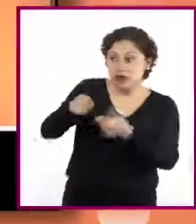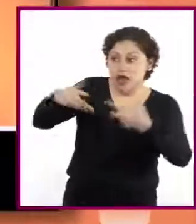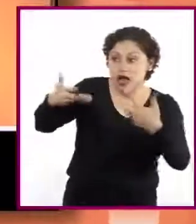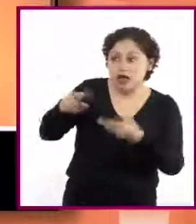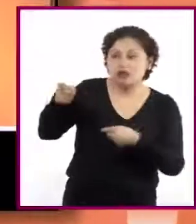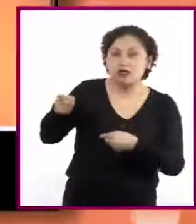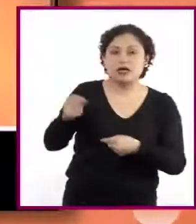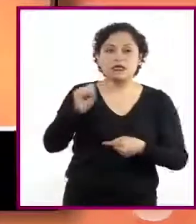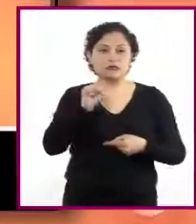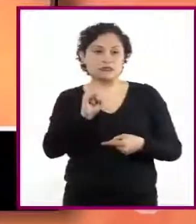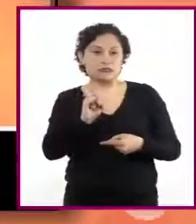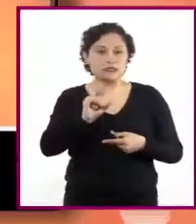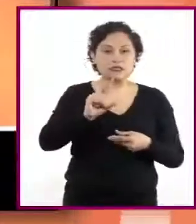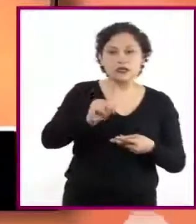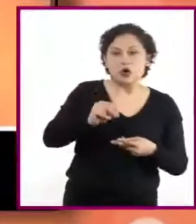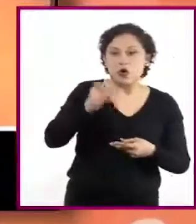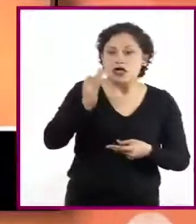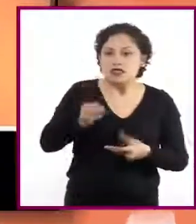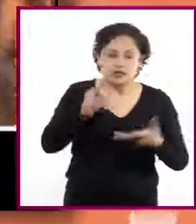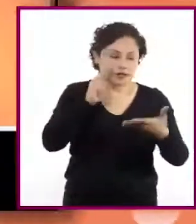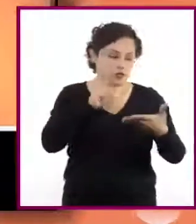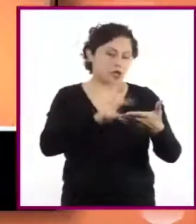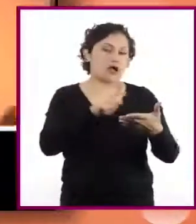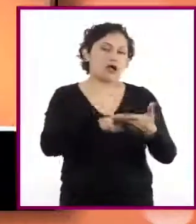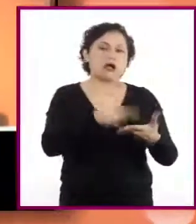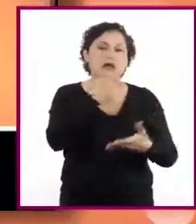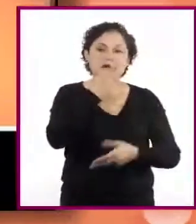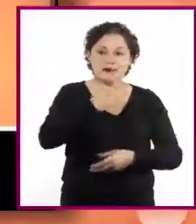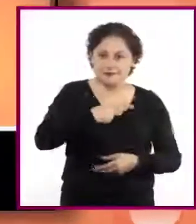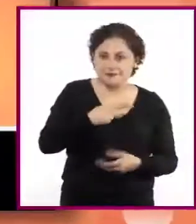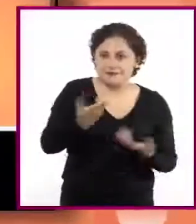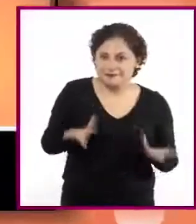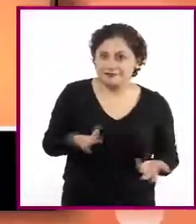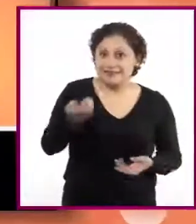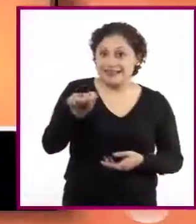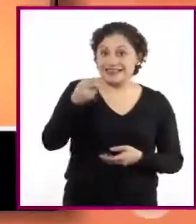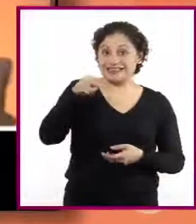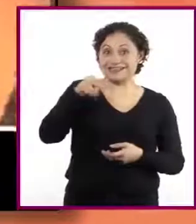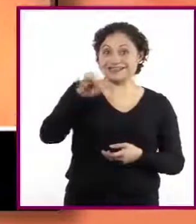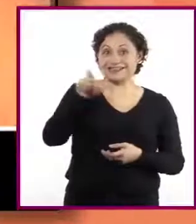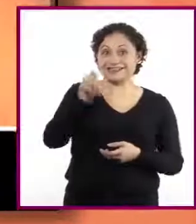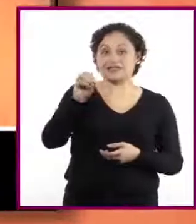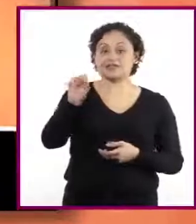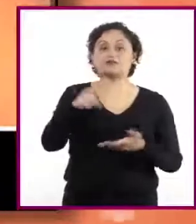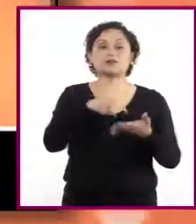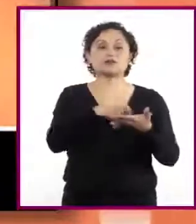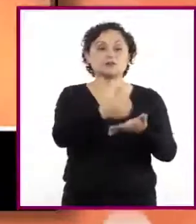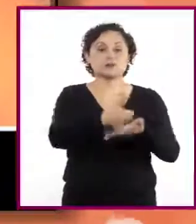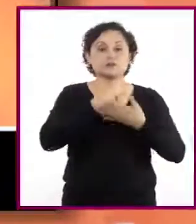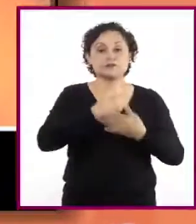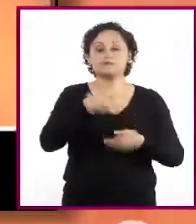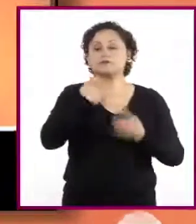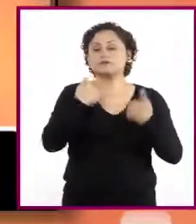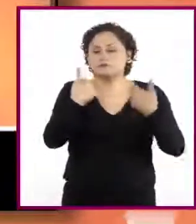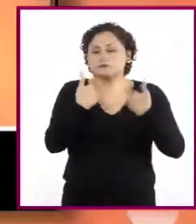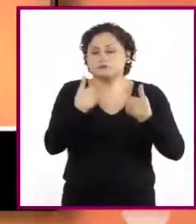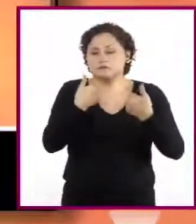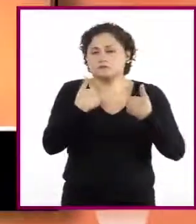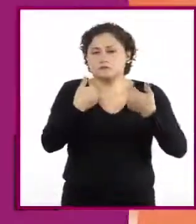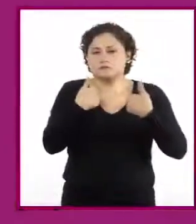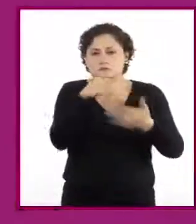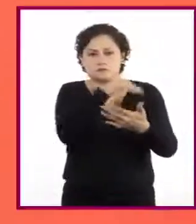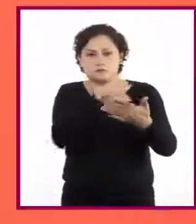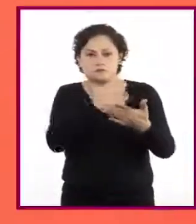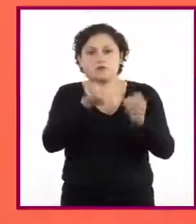en contra de un tema. Entonces, la importancia de los nexos es tal que sirve tanto para comprender un texto como para escribir un texto